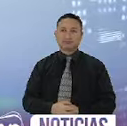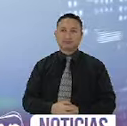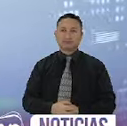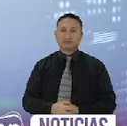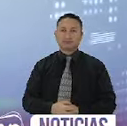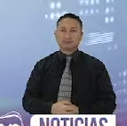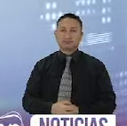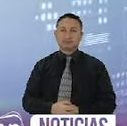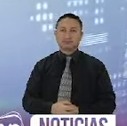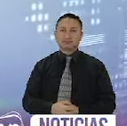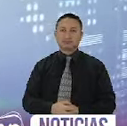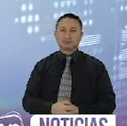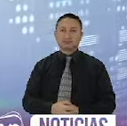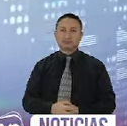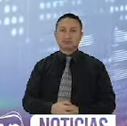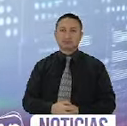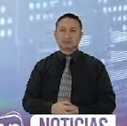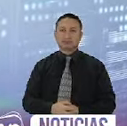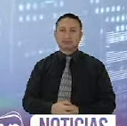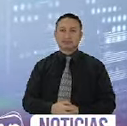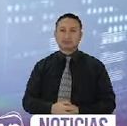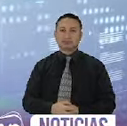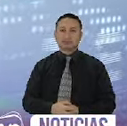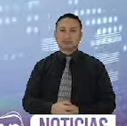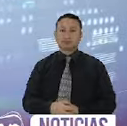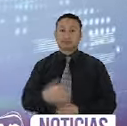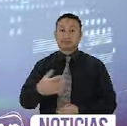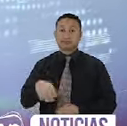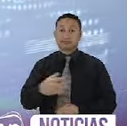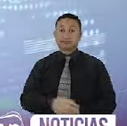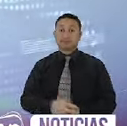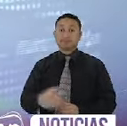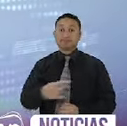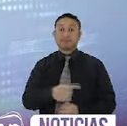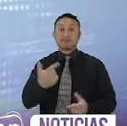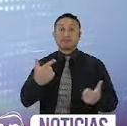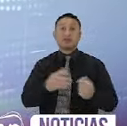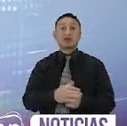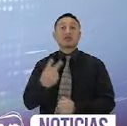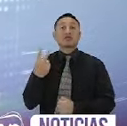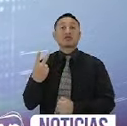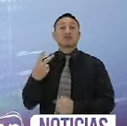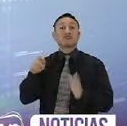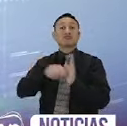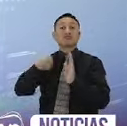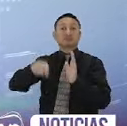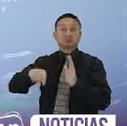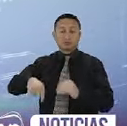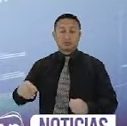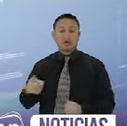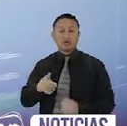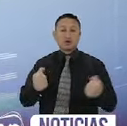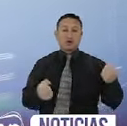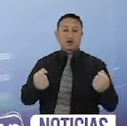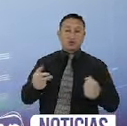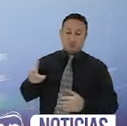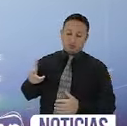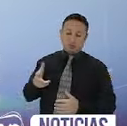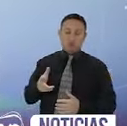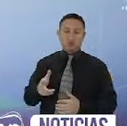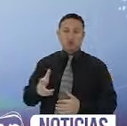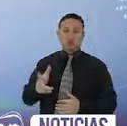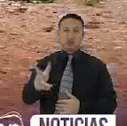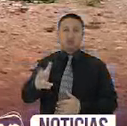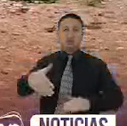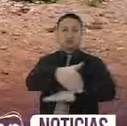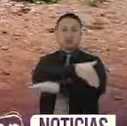Dale, dale, dale, dale. El ataque armado ocurrió cuando la pareja de abogados se movilizaba en su vehículo por el sector